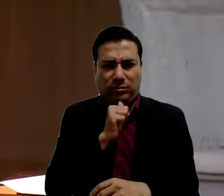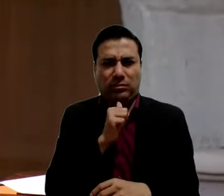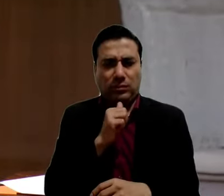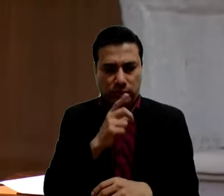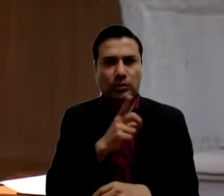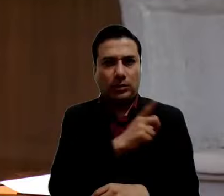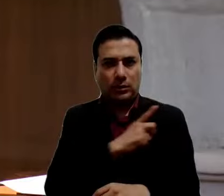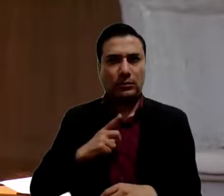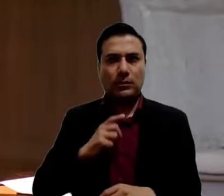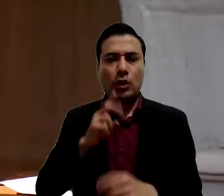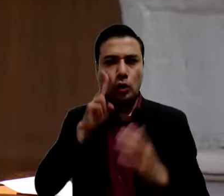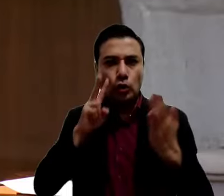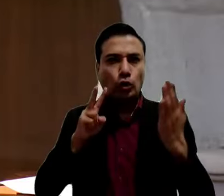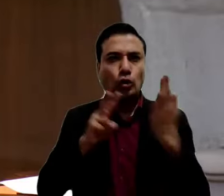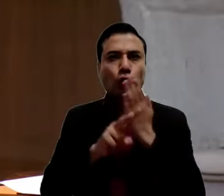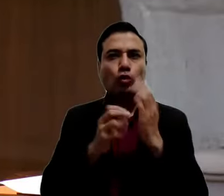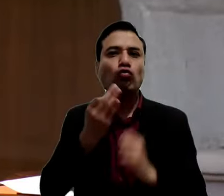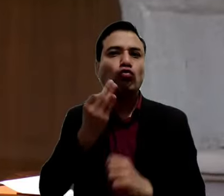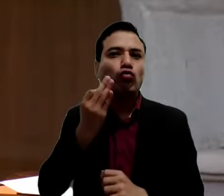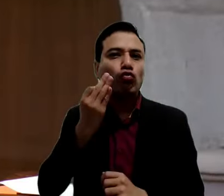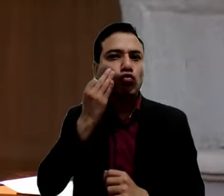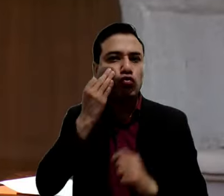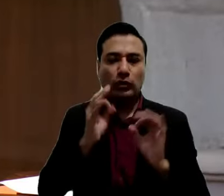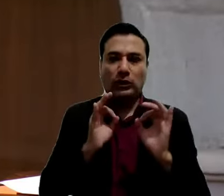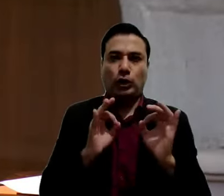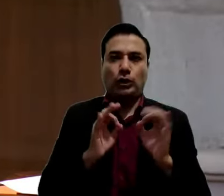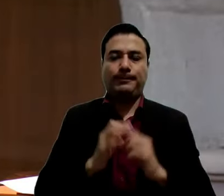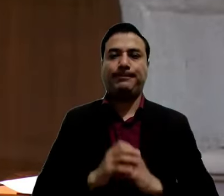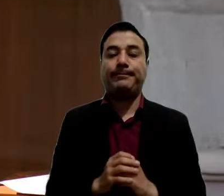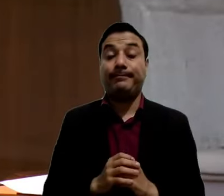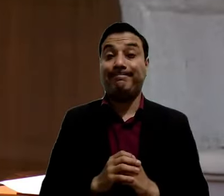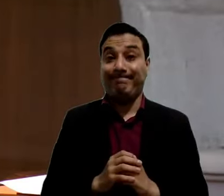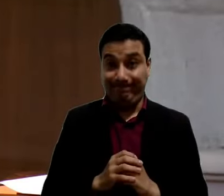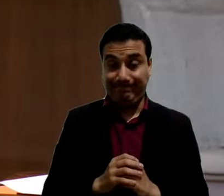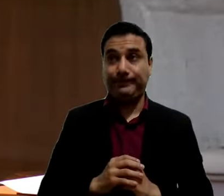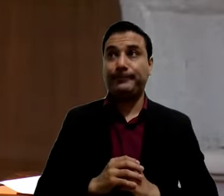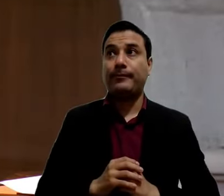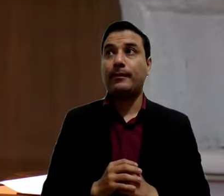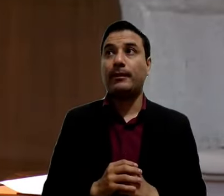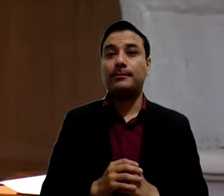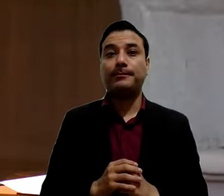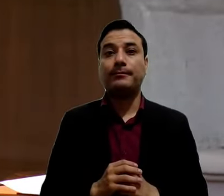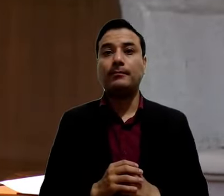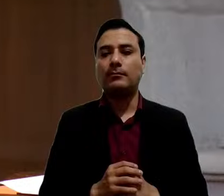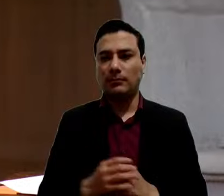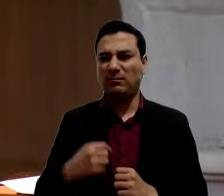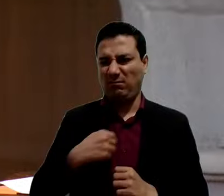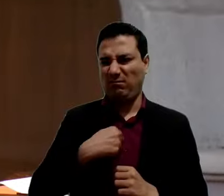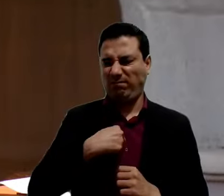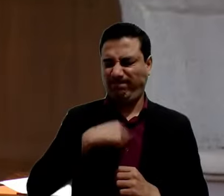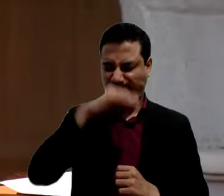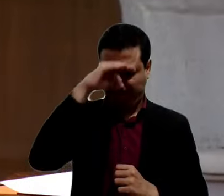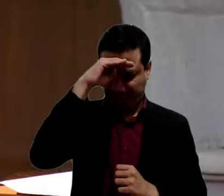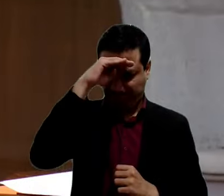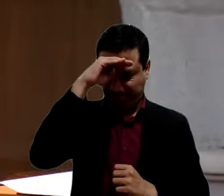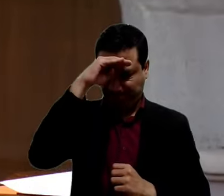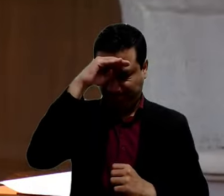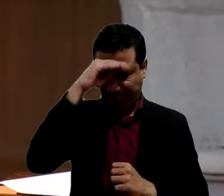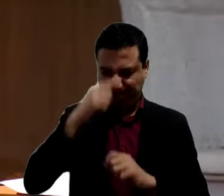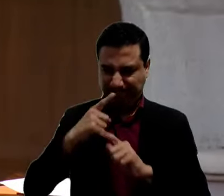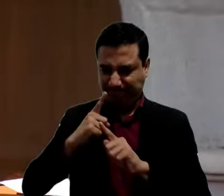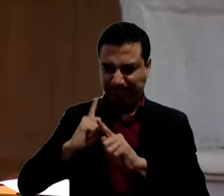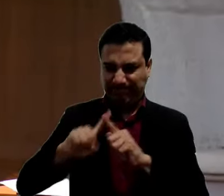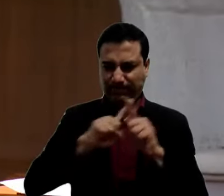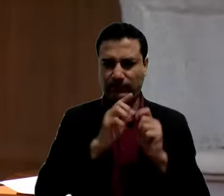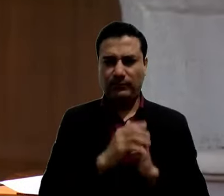la transparencia y rendición de cuentas con todo lo anterior vienen a mí diversas reflexiones en el